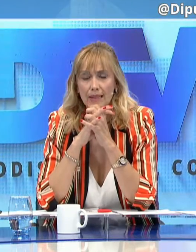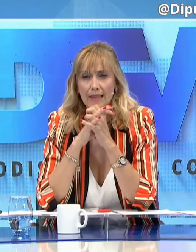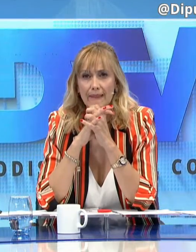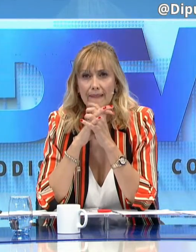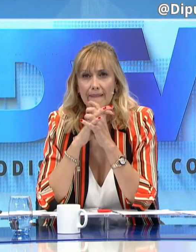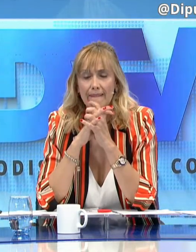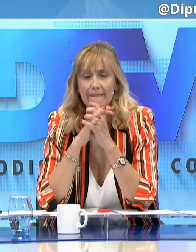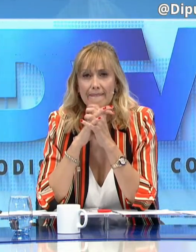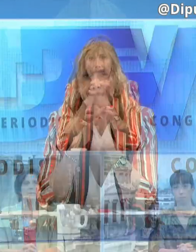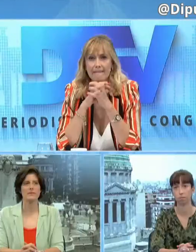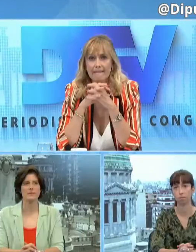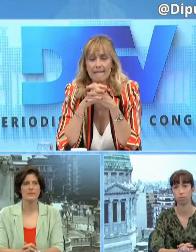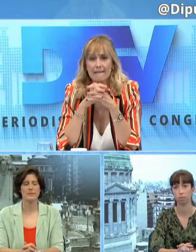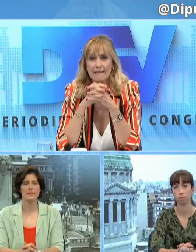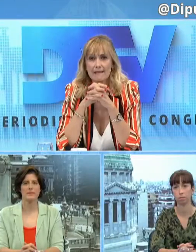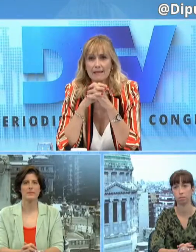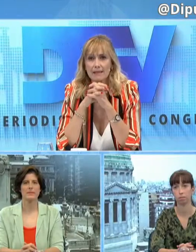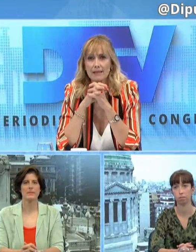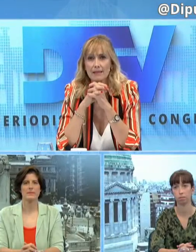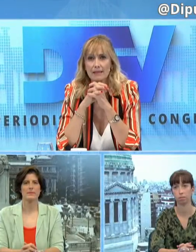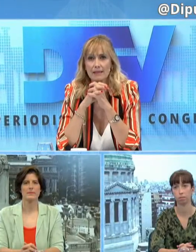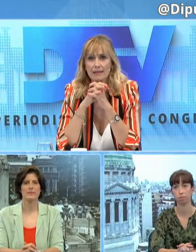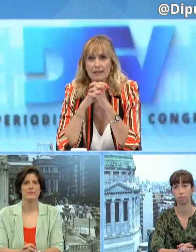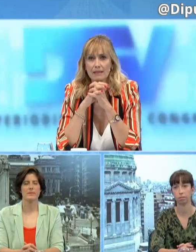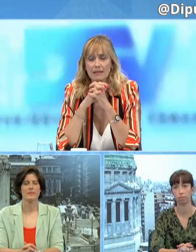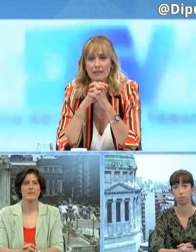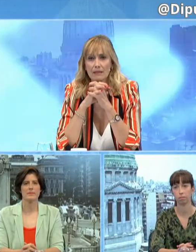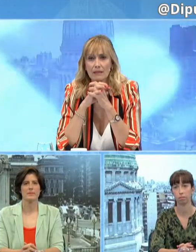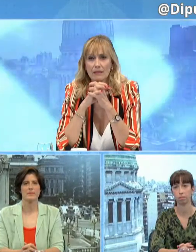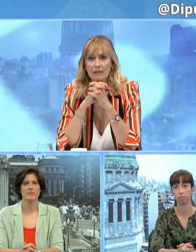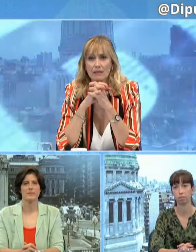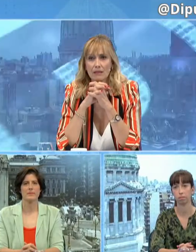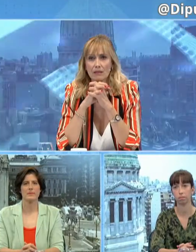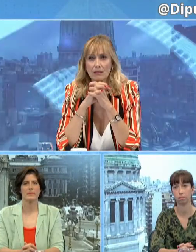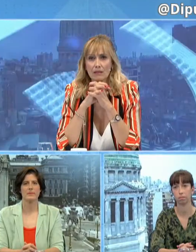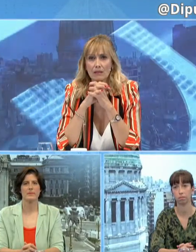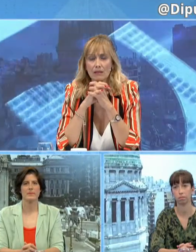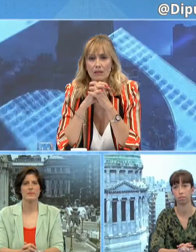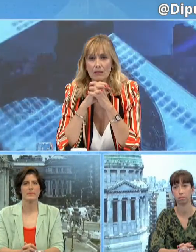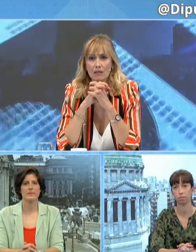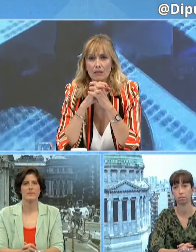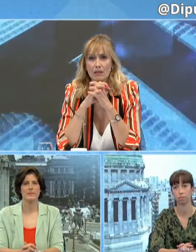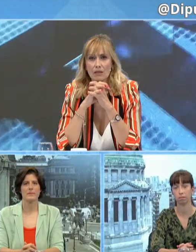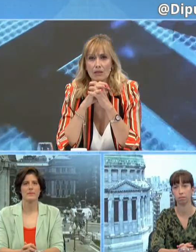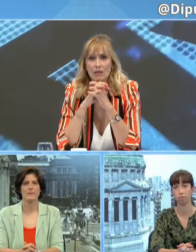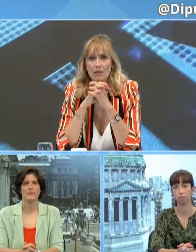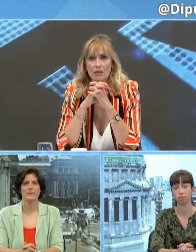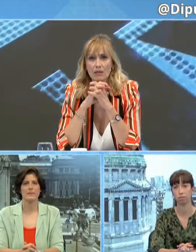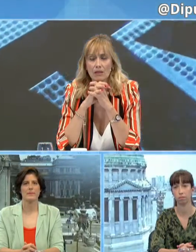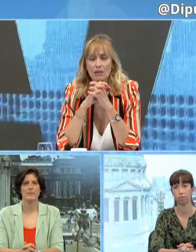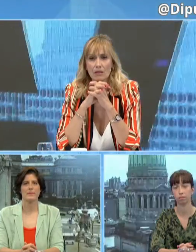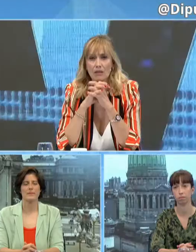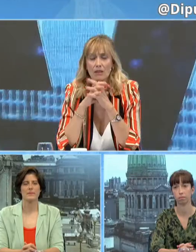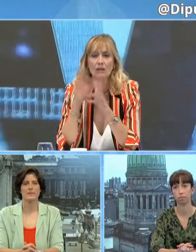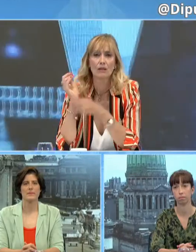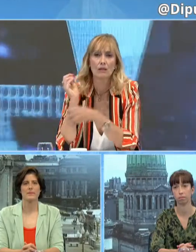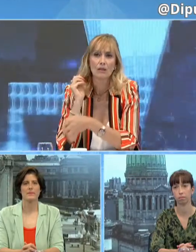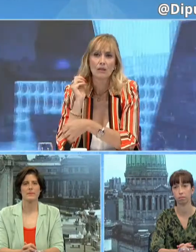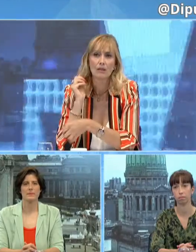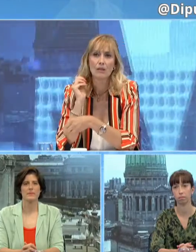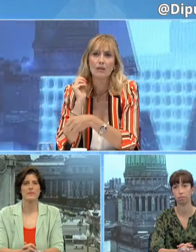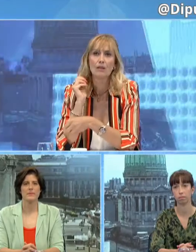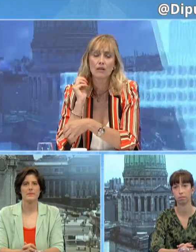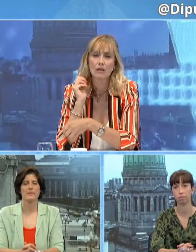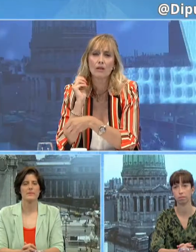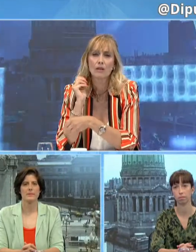empresas que estaban girando dividendos al exterior o que estaban comprando dólares, el famoso contado con